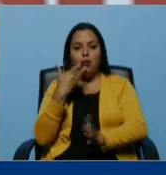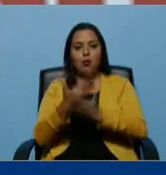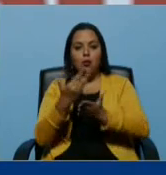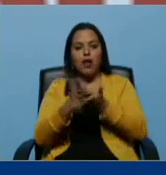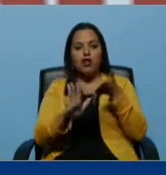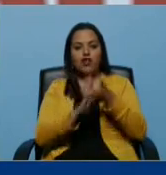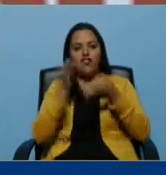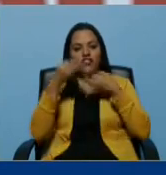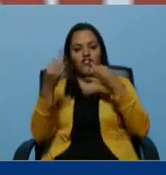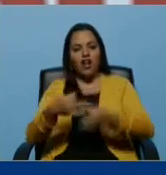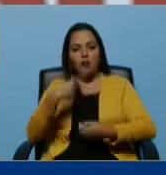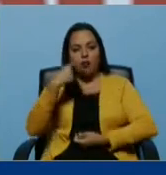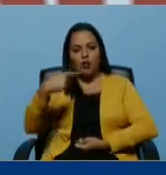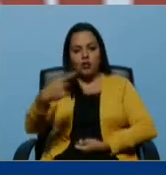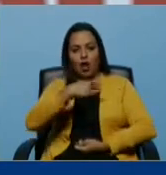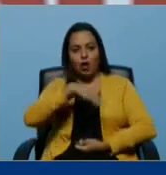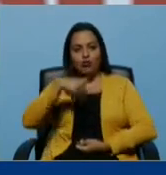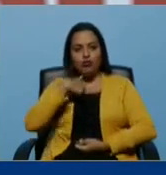política nuestra.